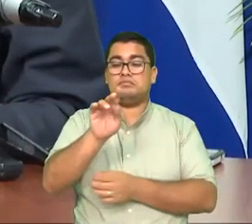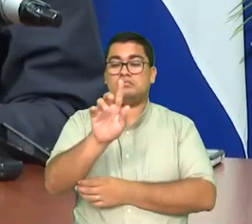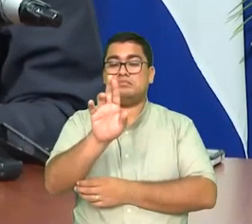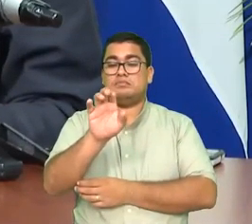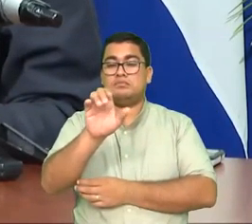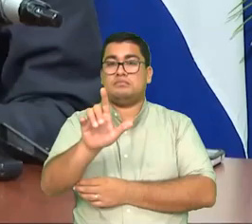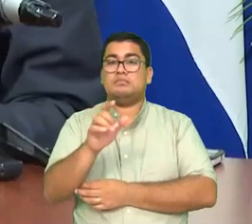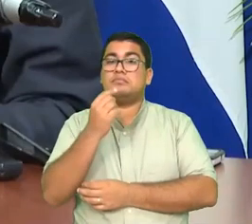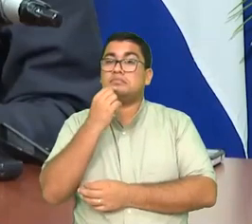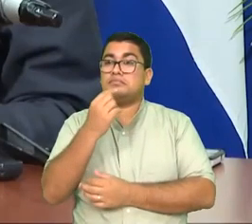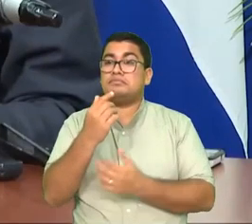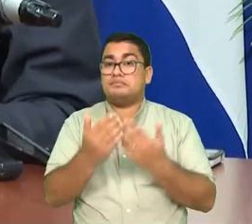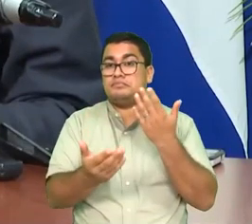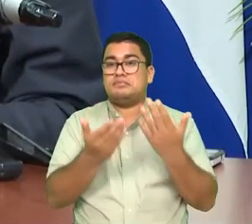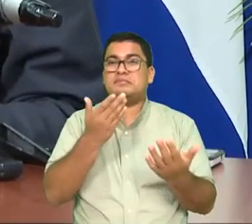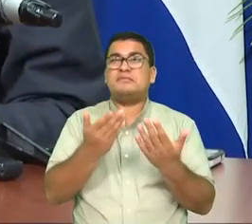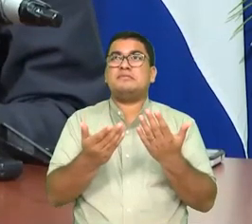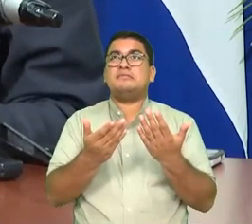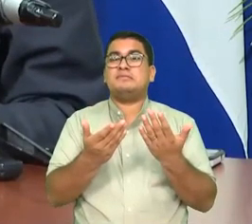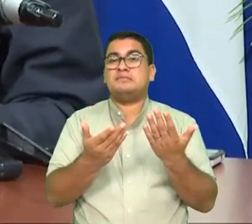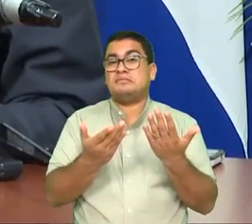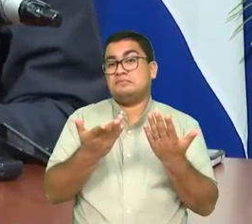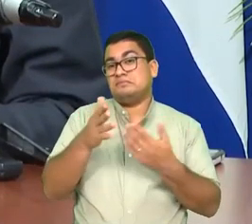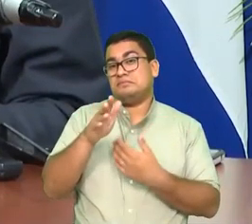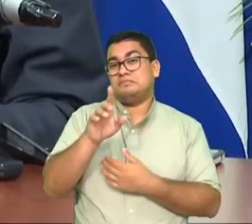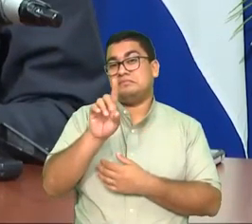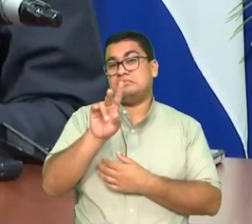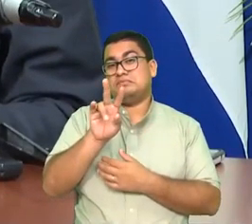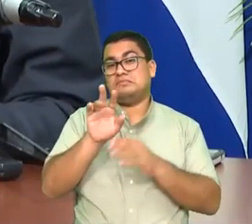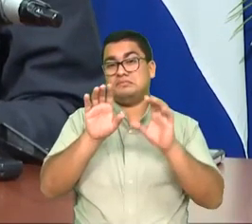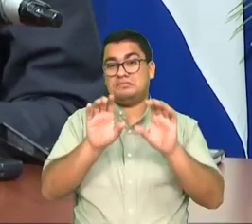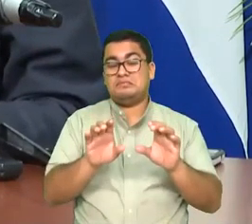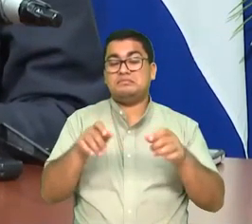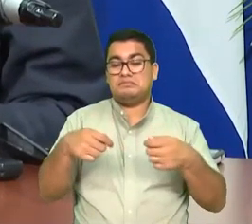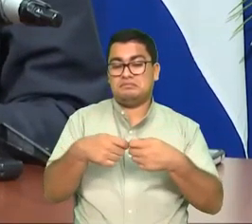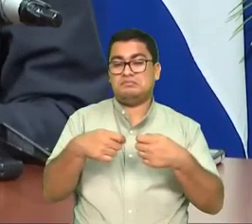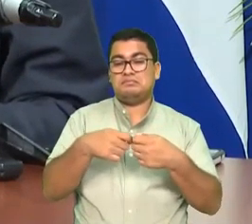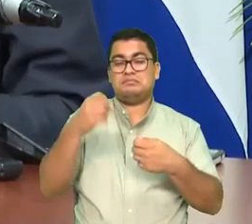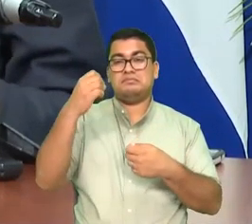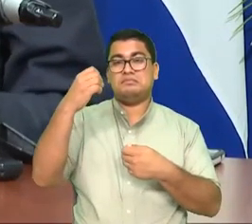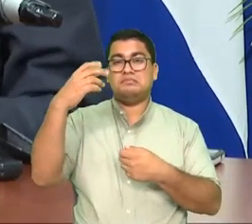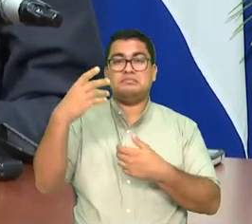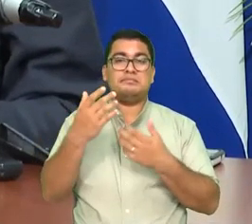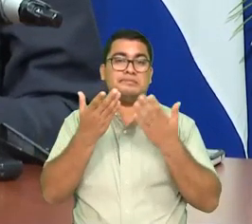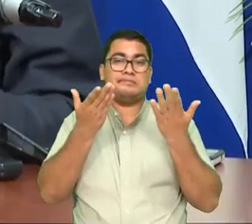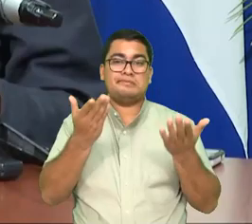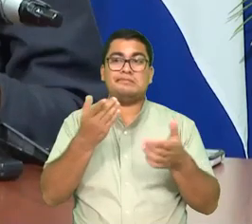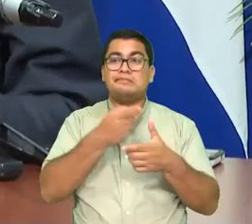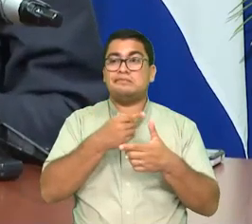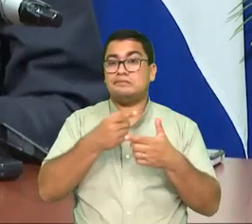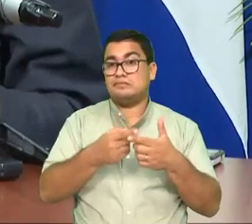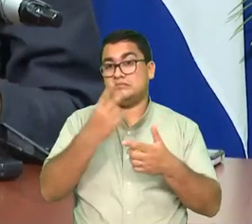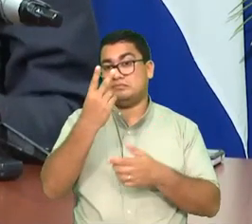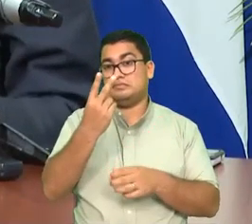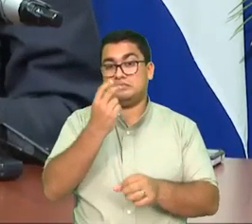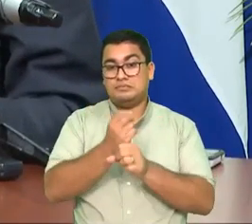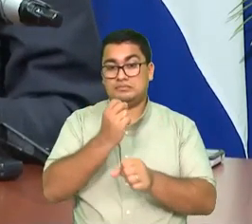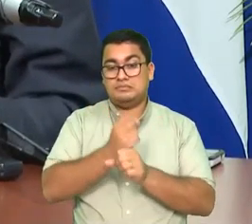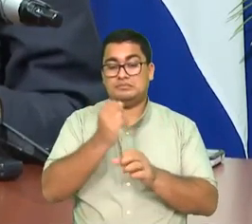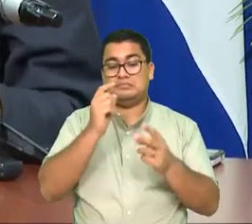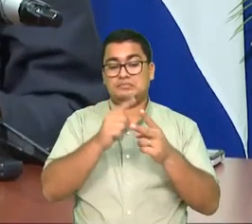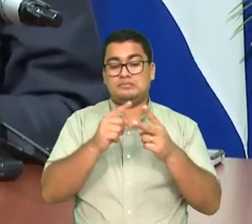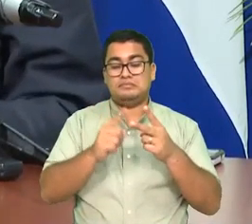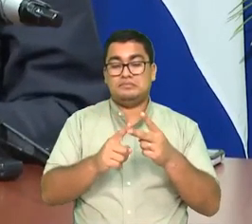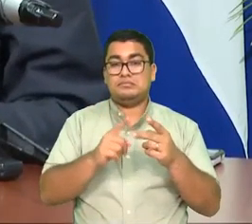decían que posiblemente también al mediodía podía estar restablecido el servicio de energía. Entonces tenemos dos líneas de trabajo, no una,